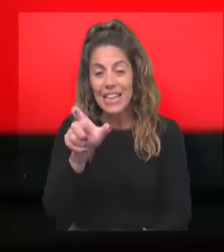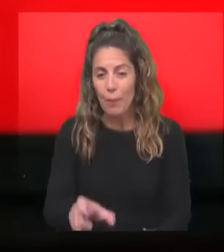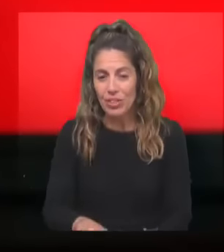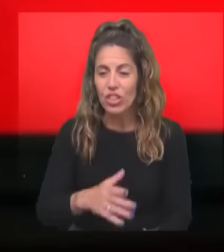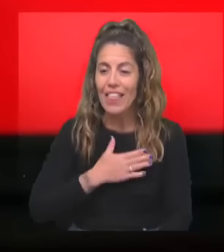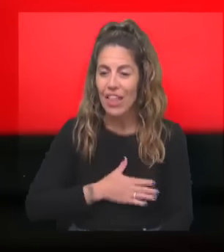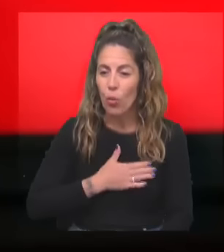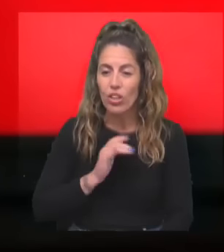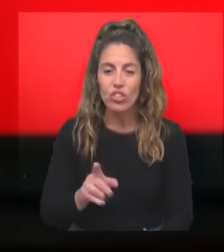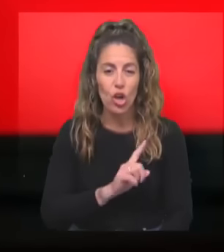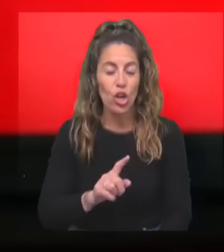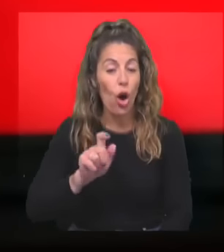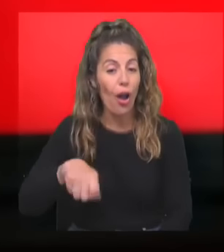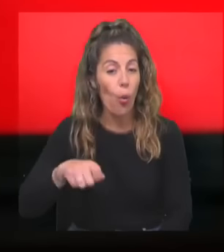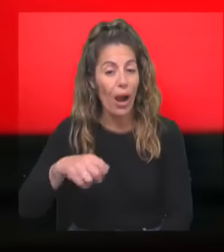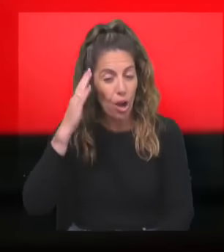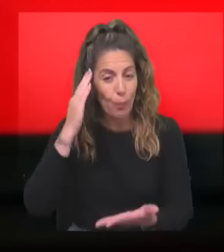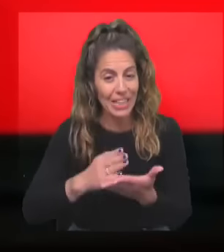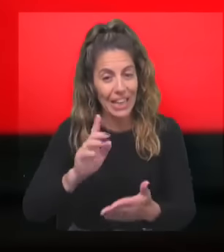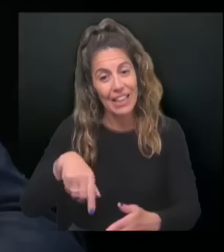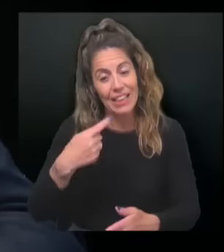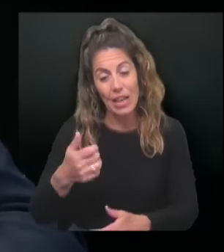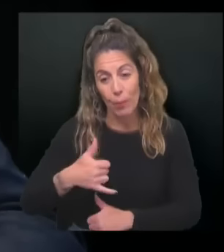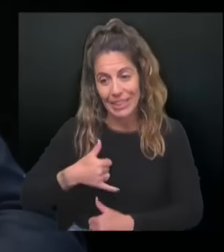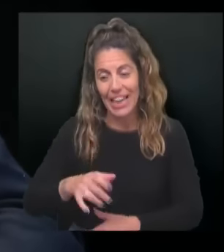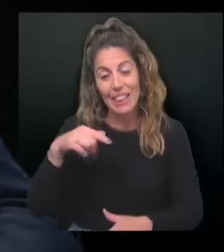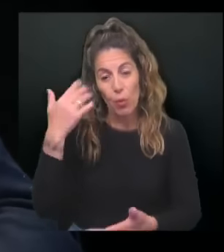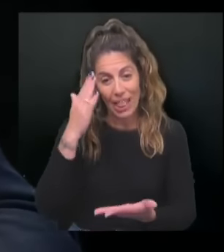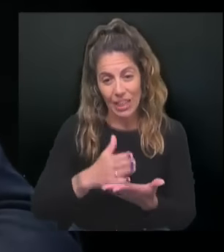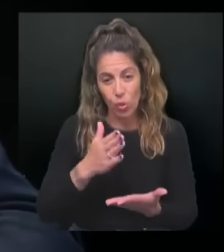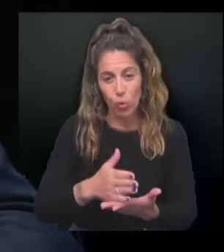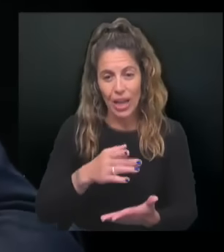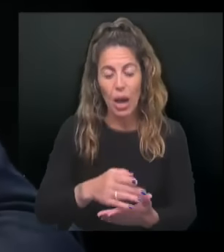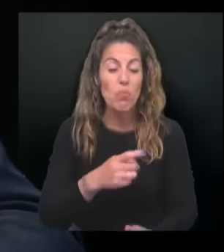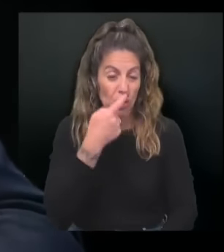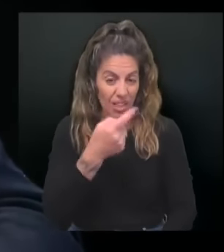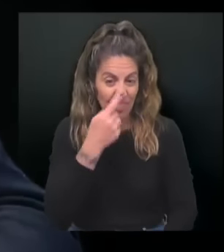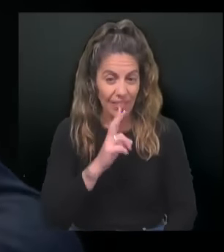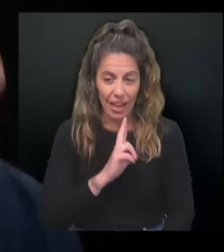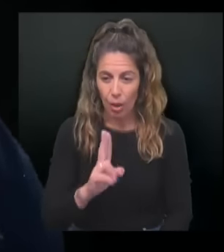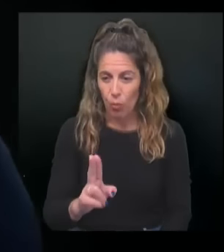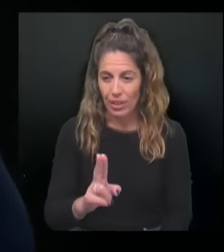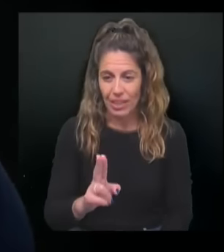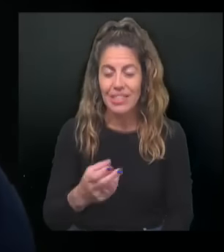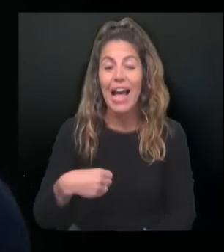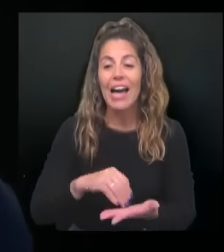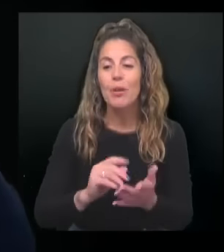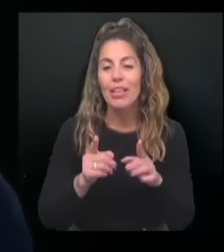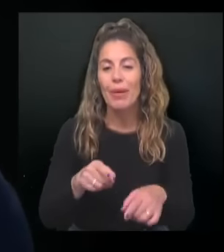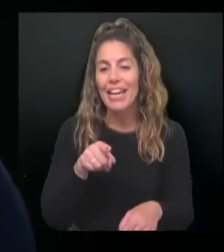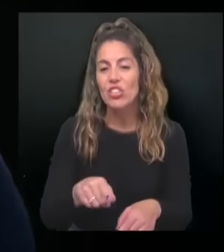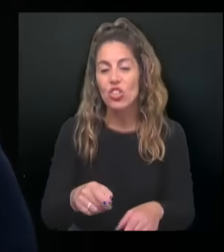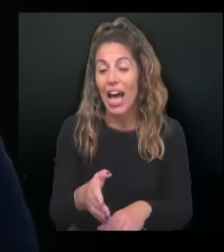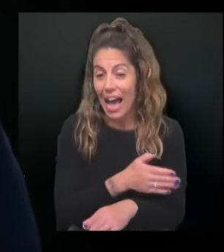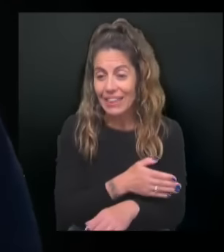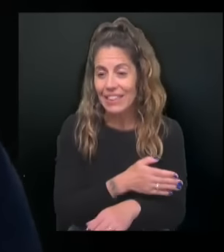claro, en juzgar a los militares después de la dictadura, ¿no? Y son muy interesantes las respuestas. Y además porque eso es antes